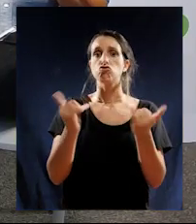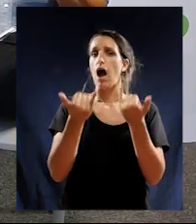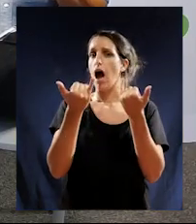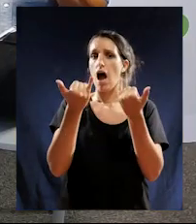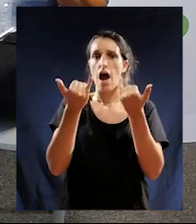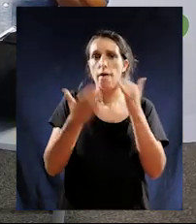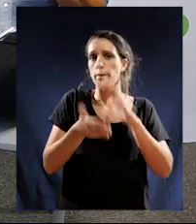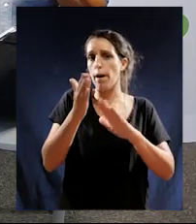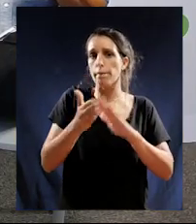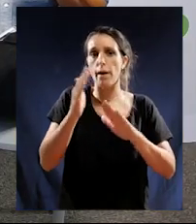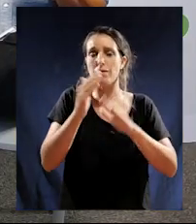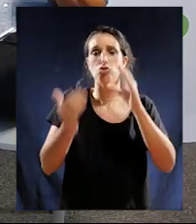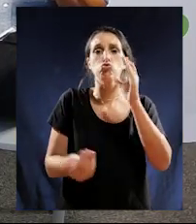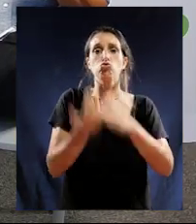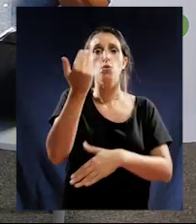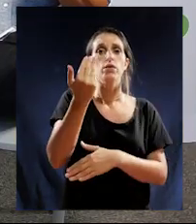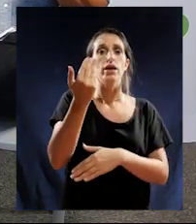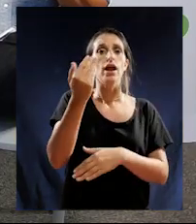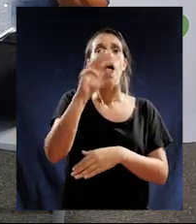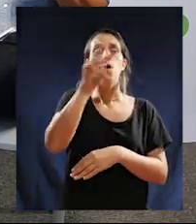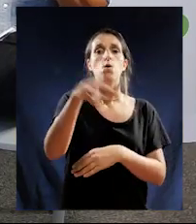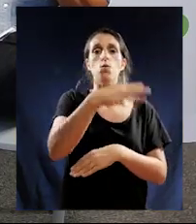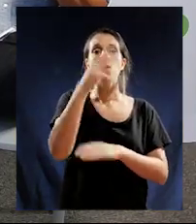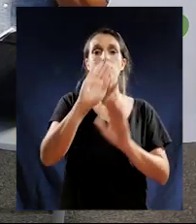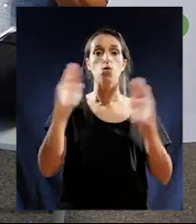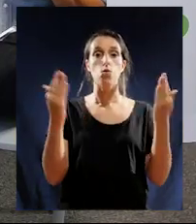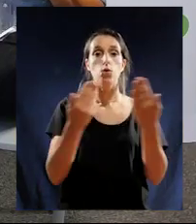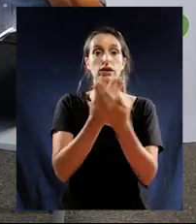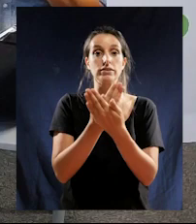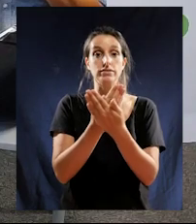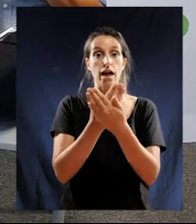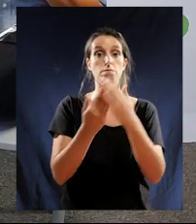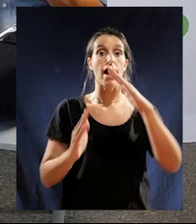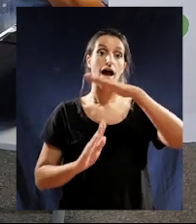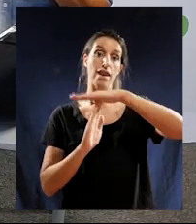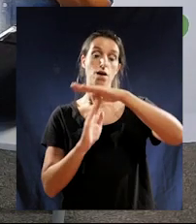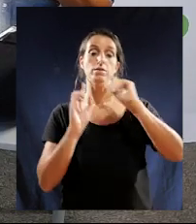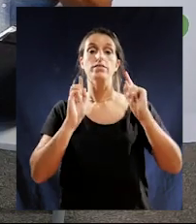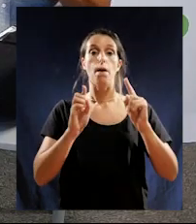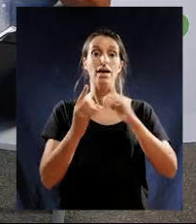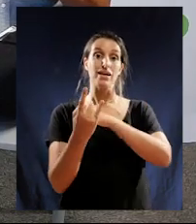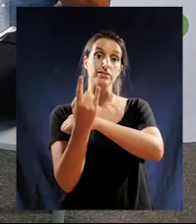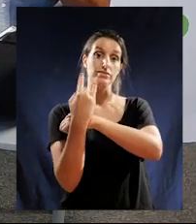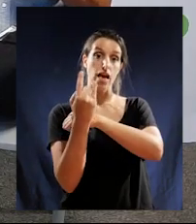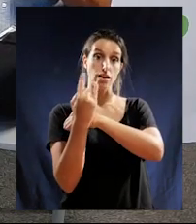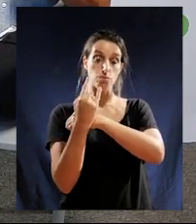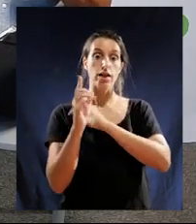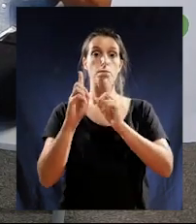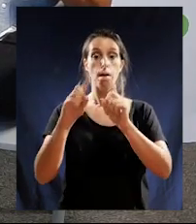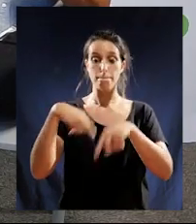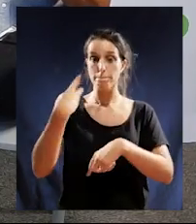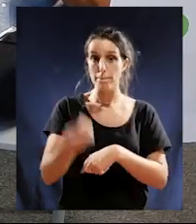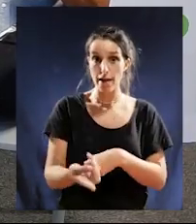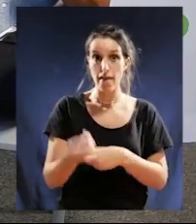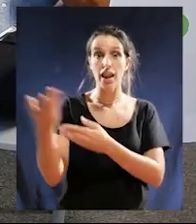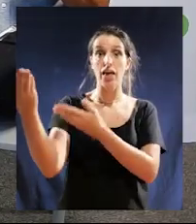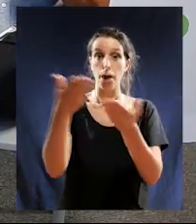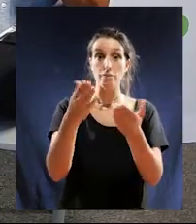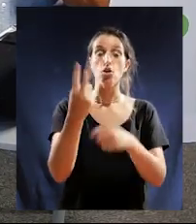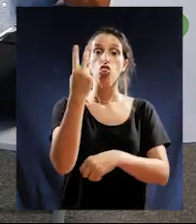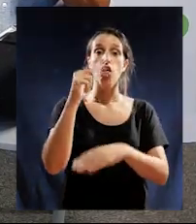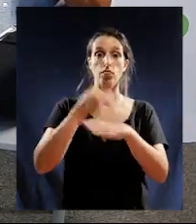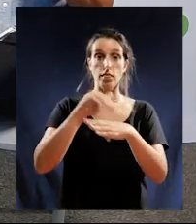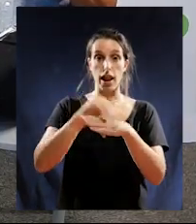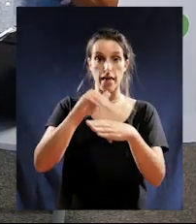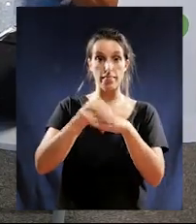los sitios web de UNICEF, la NEP y Plan Ceibal. También invitarlos para mañana a las 14 horas en